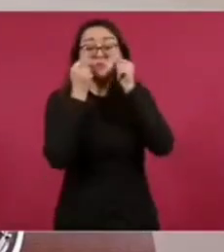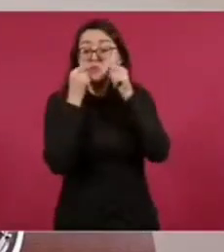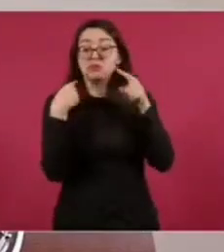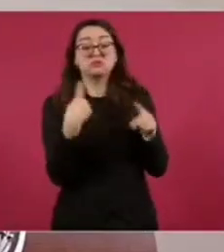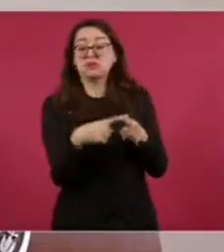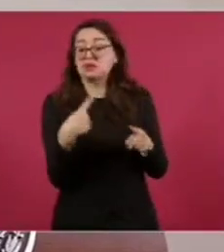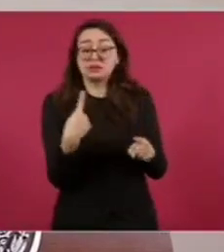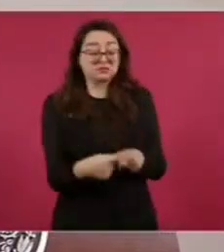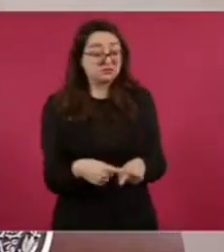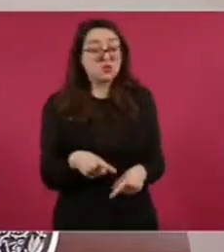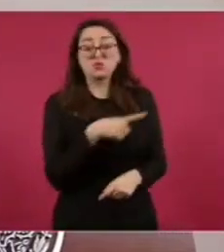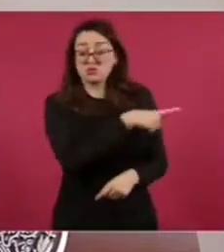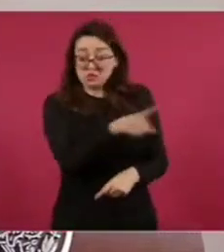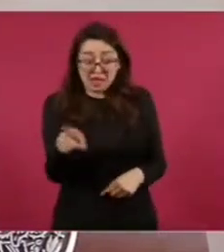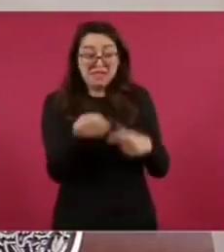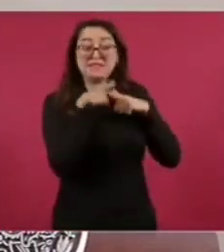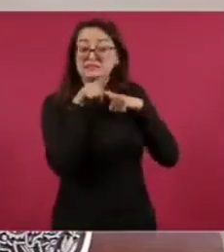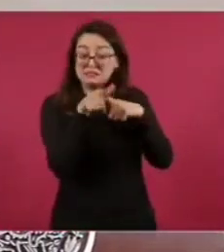Imagínense